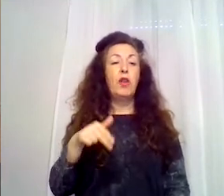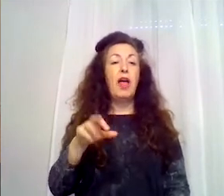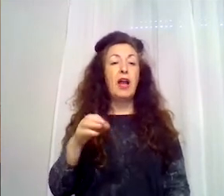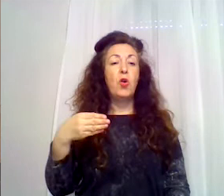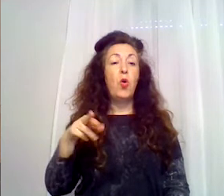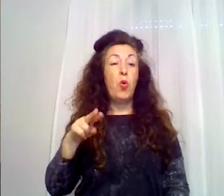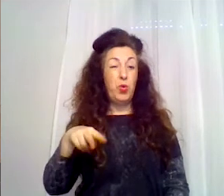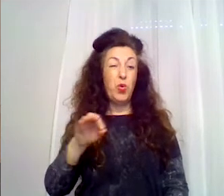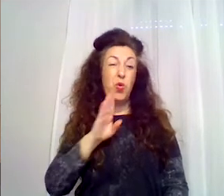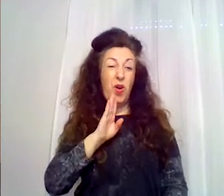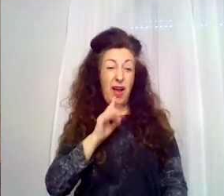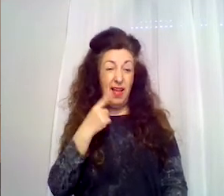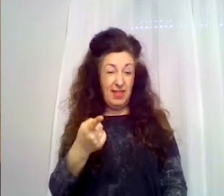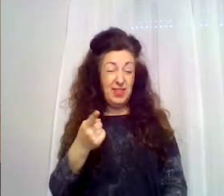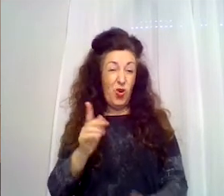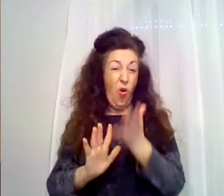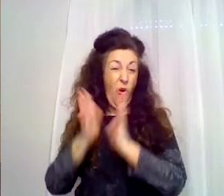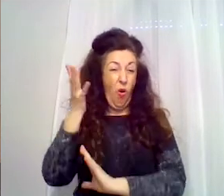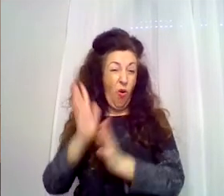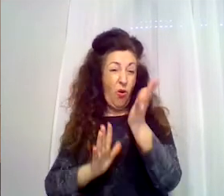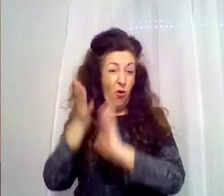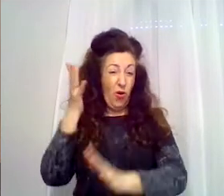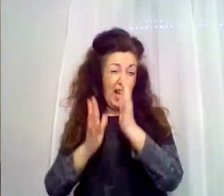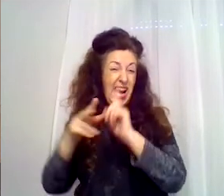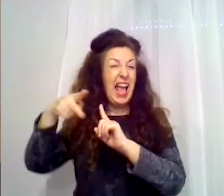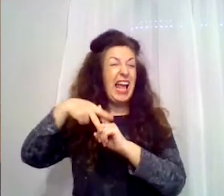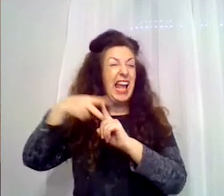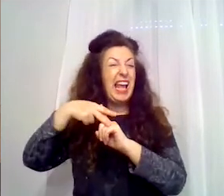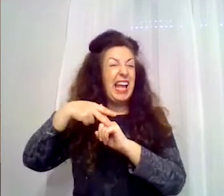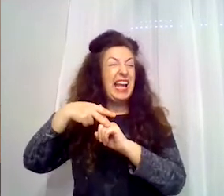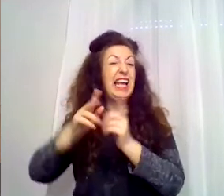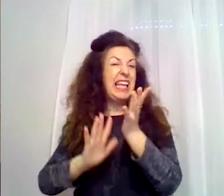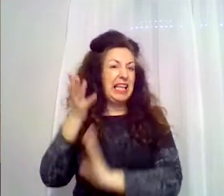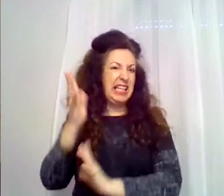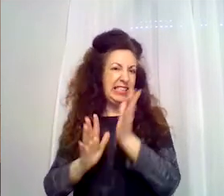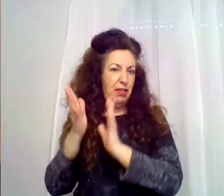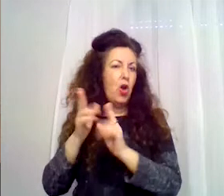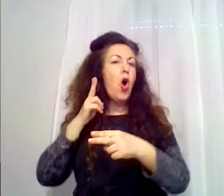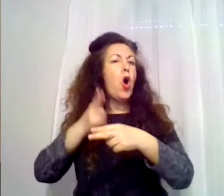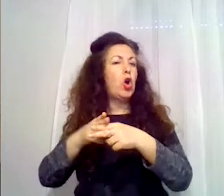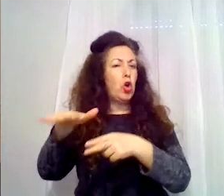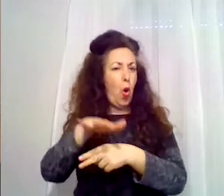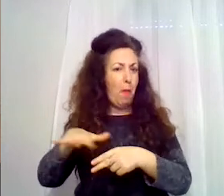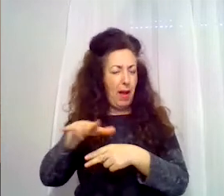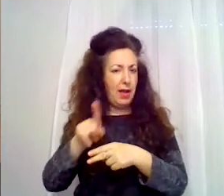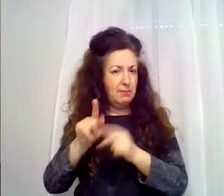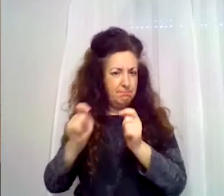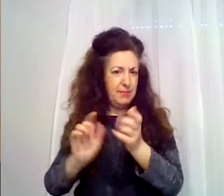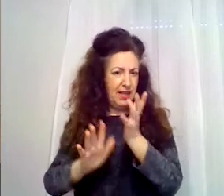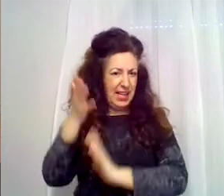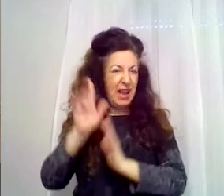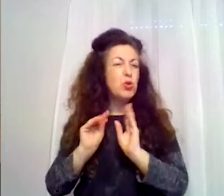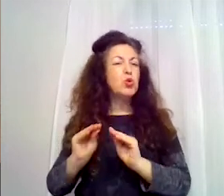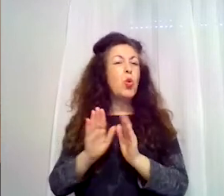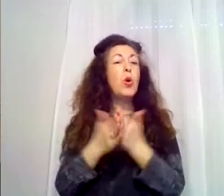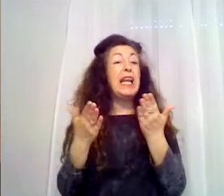era leer las obras de Maquiavelo. Maquiavelo, claro, pasaba por ser un historiador y